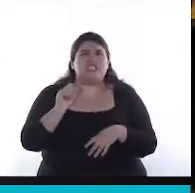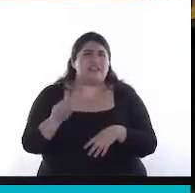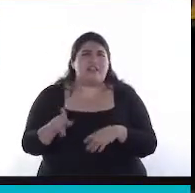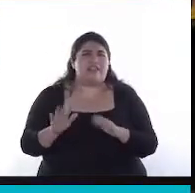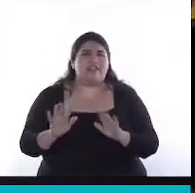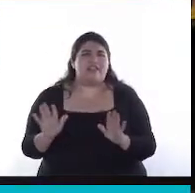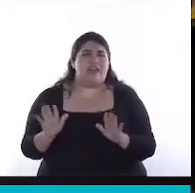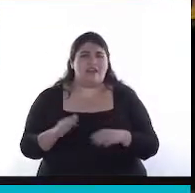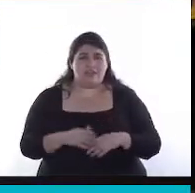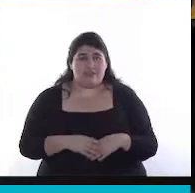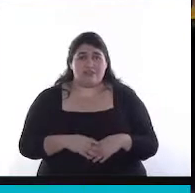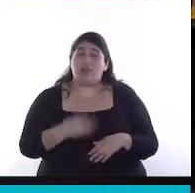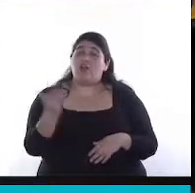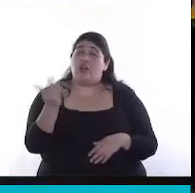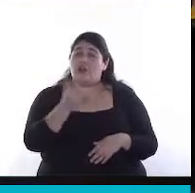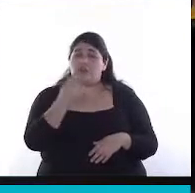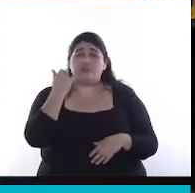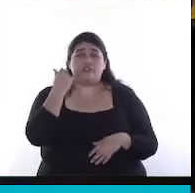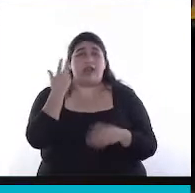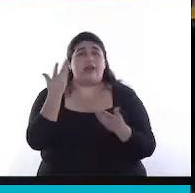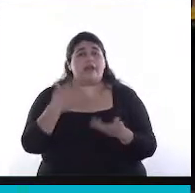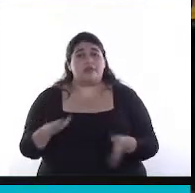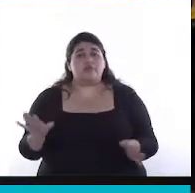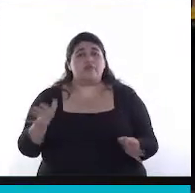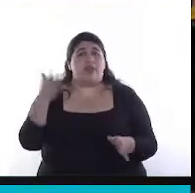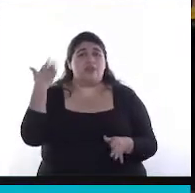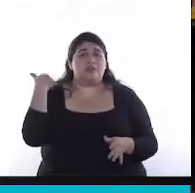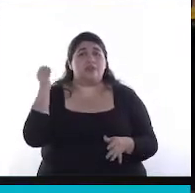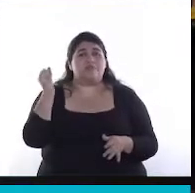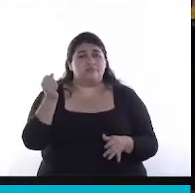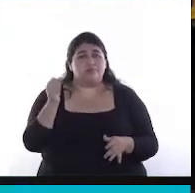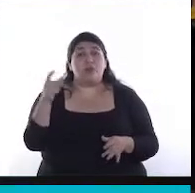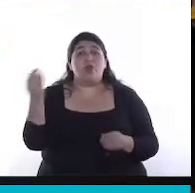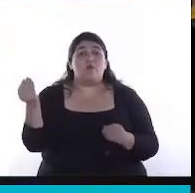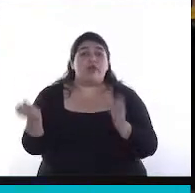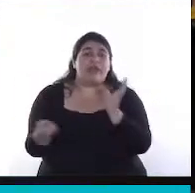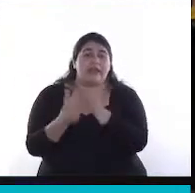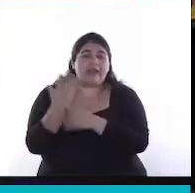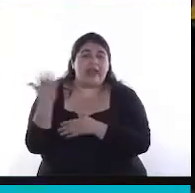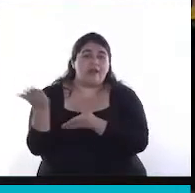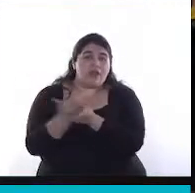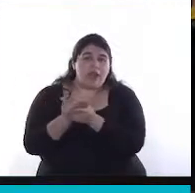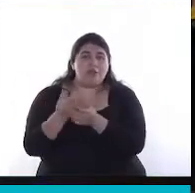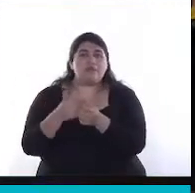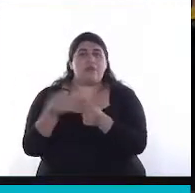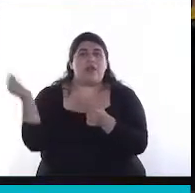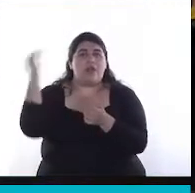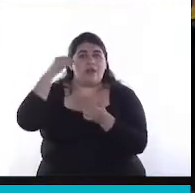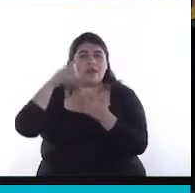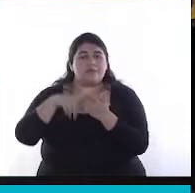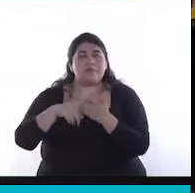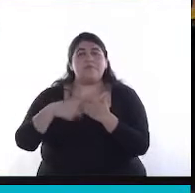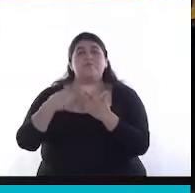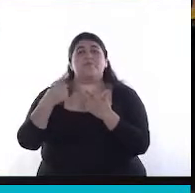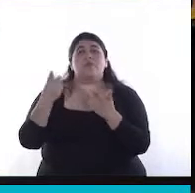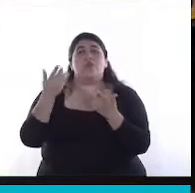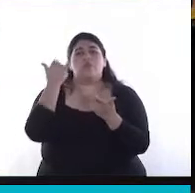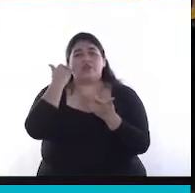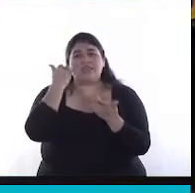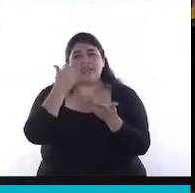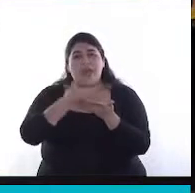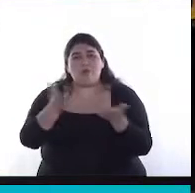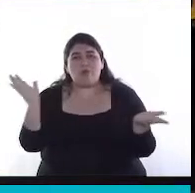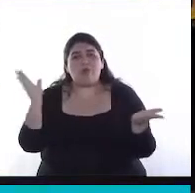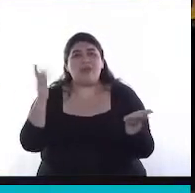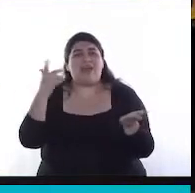y las dos tuvieron que renunciar porque les armaron causas porque les publicaban los teléfonos a